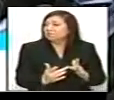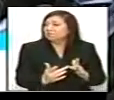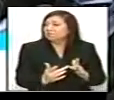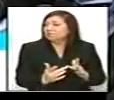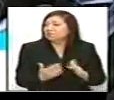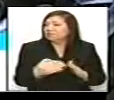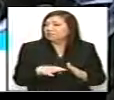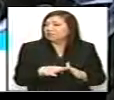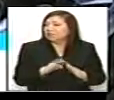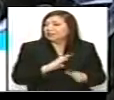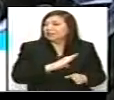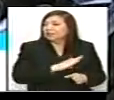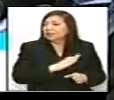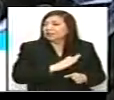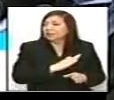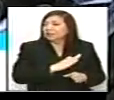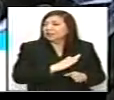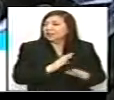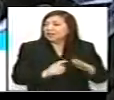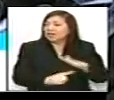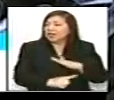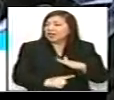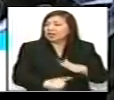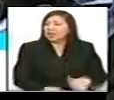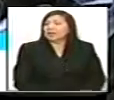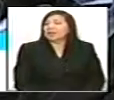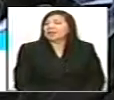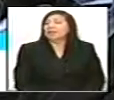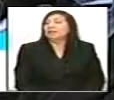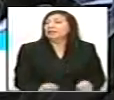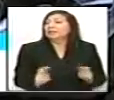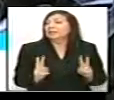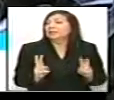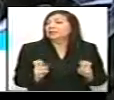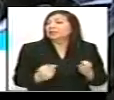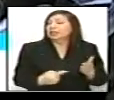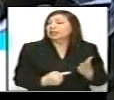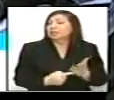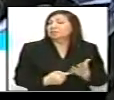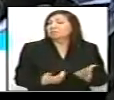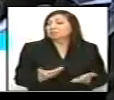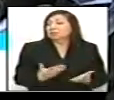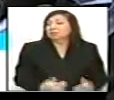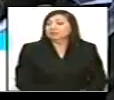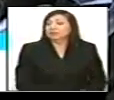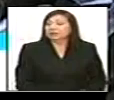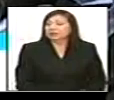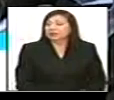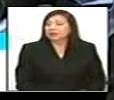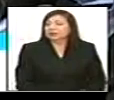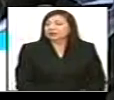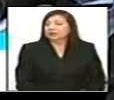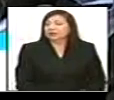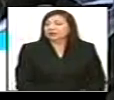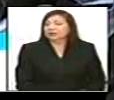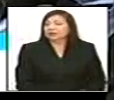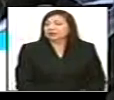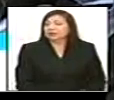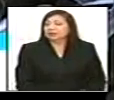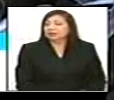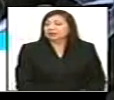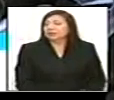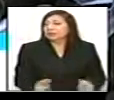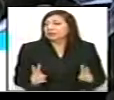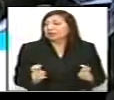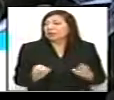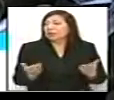de entidades incluso fiscalizadoras de carácter ambiental. En temas de tecnológicos, pues hay incluso quieren un